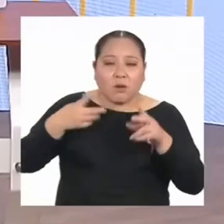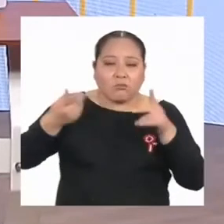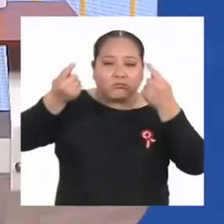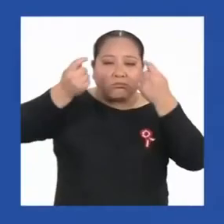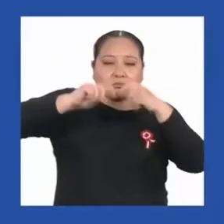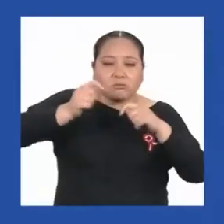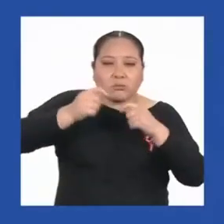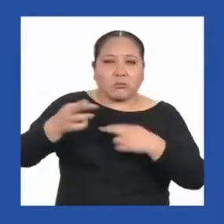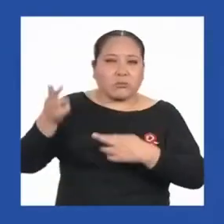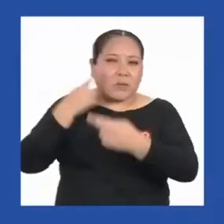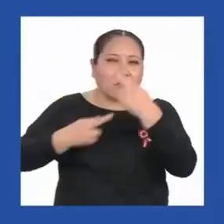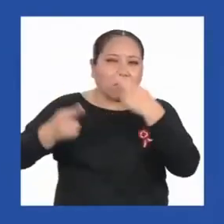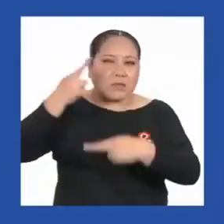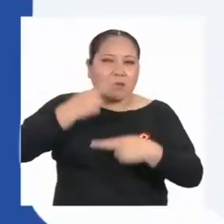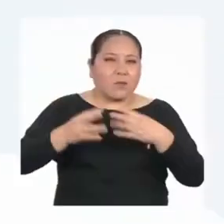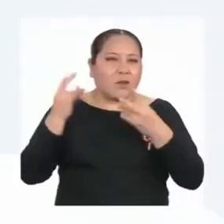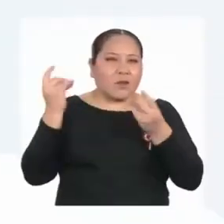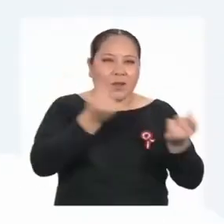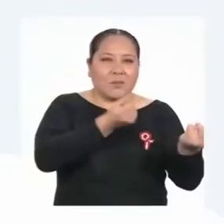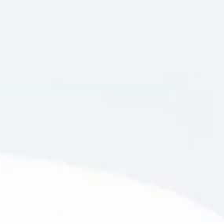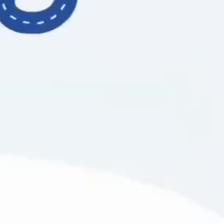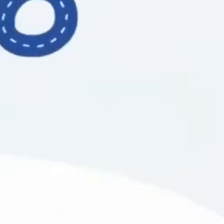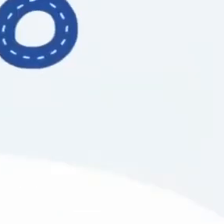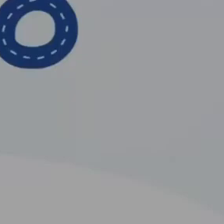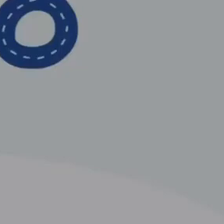regresamos rapidísimo.